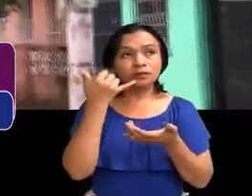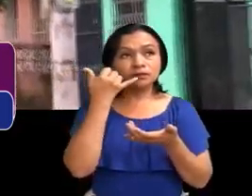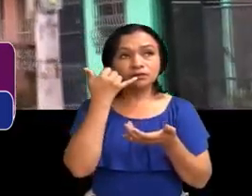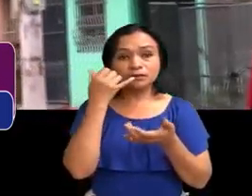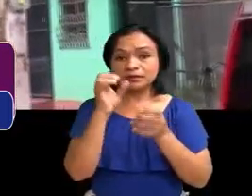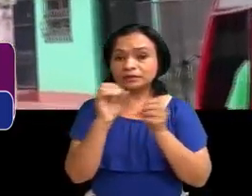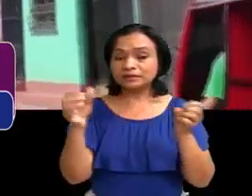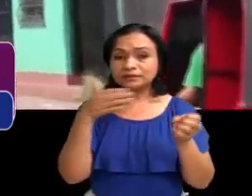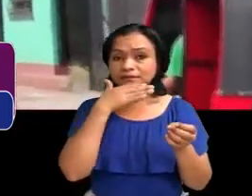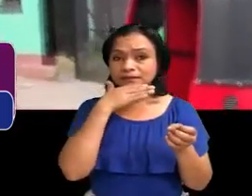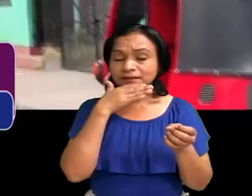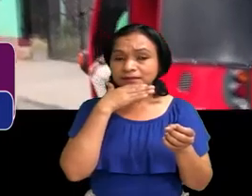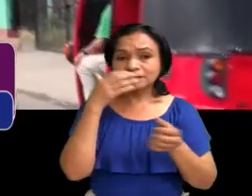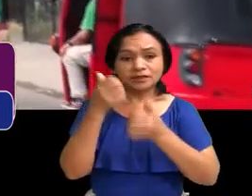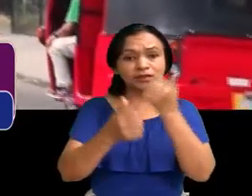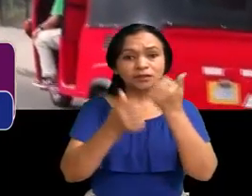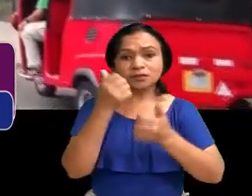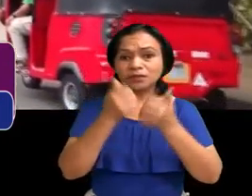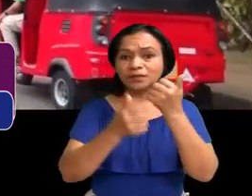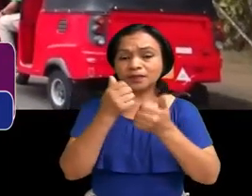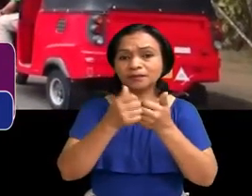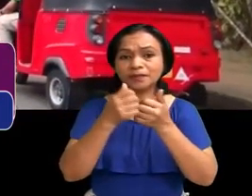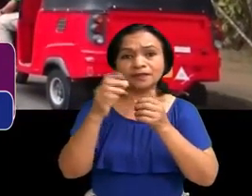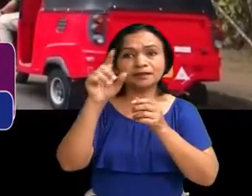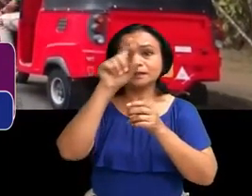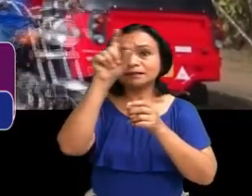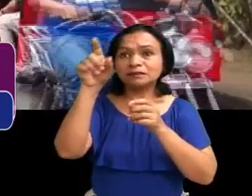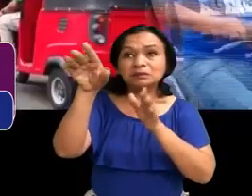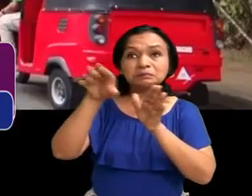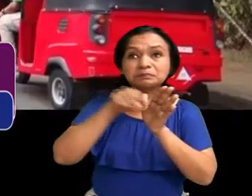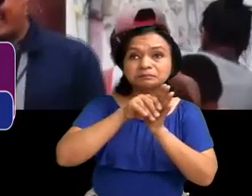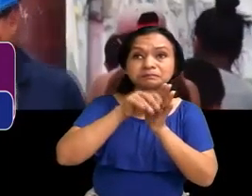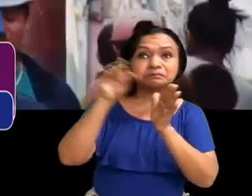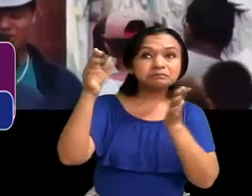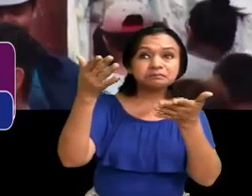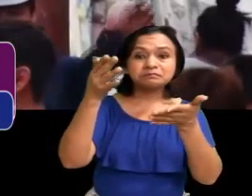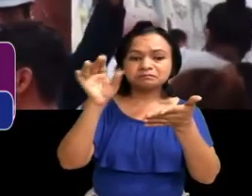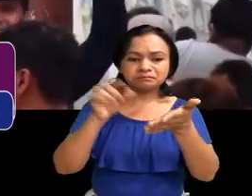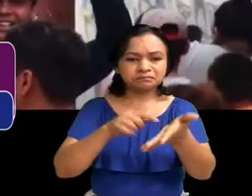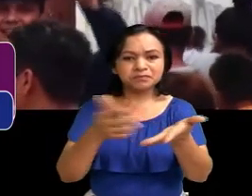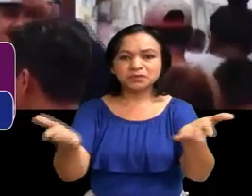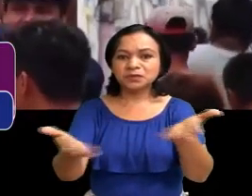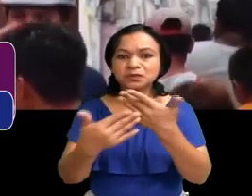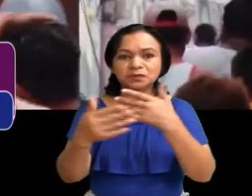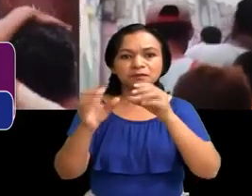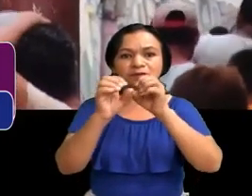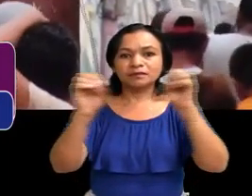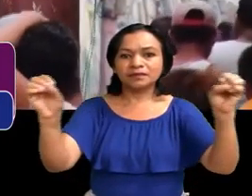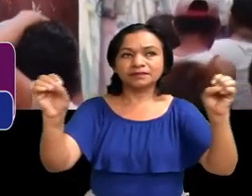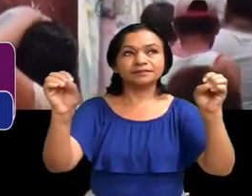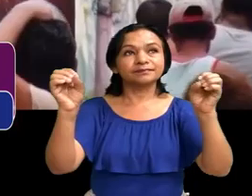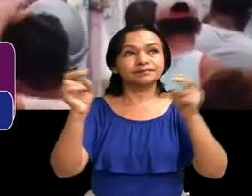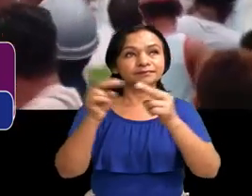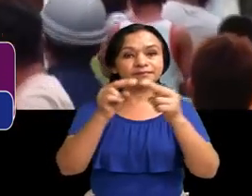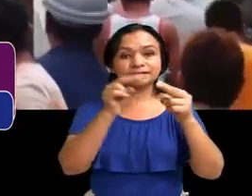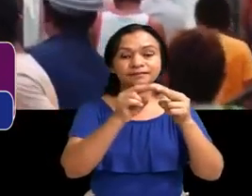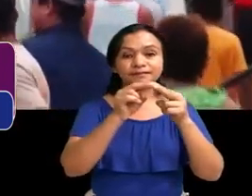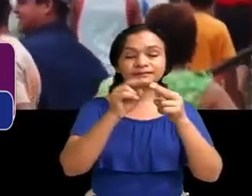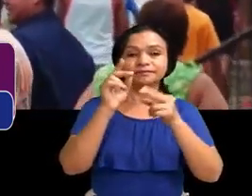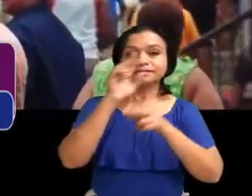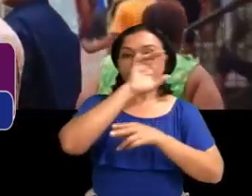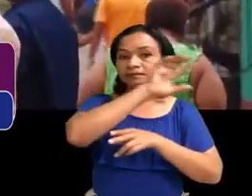tenés dificultades. Eso es un problema de capacidad. No hay capacidad suficiente, entonces tenés limitaciones. Entonces, y te vas a